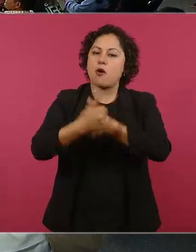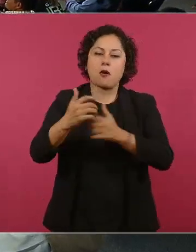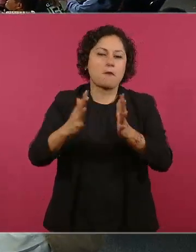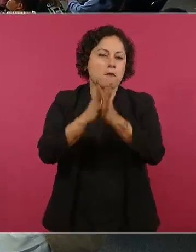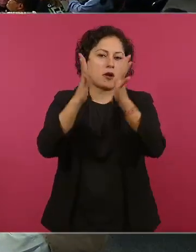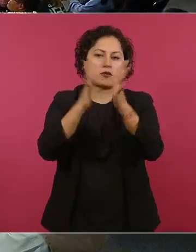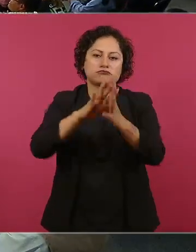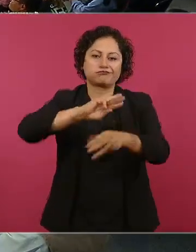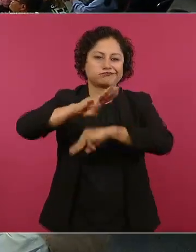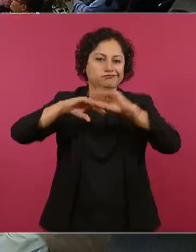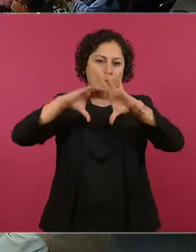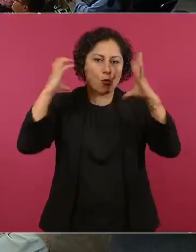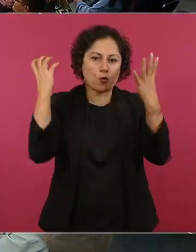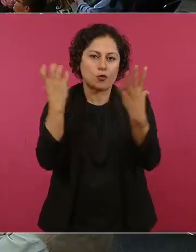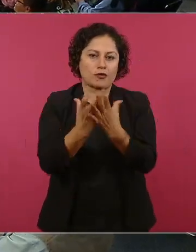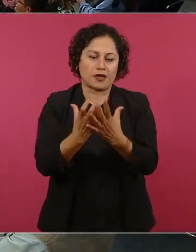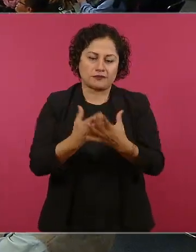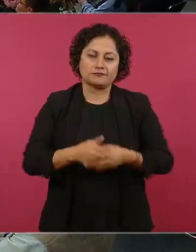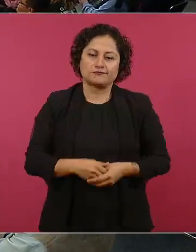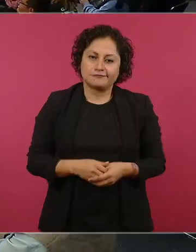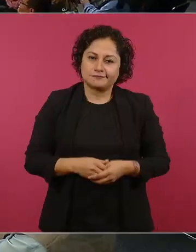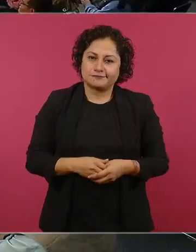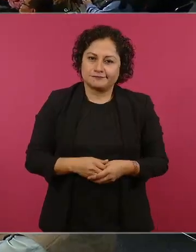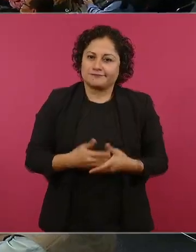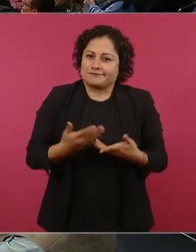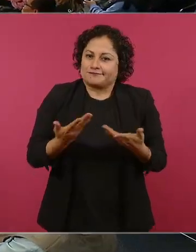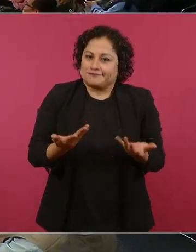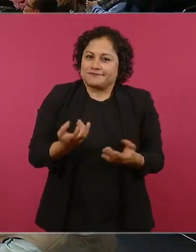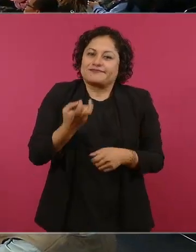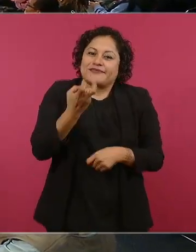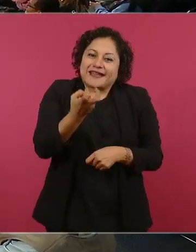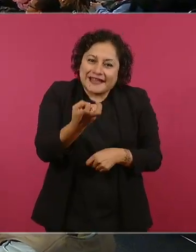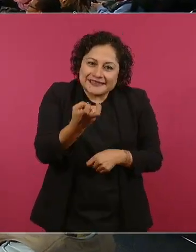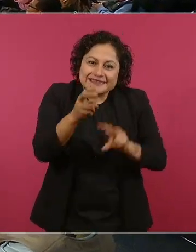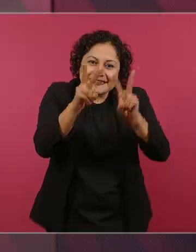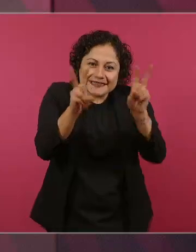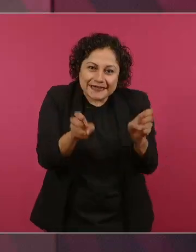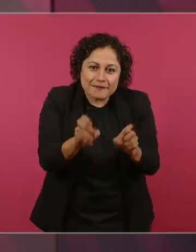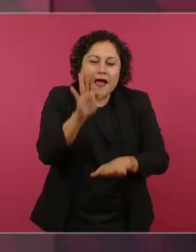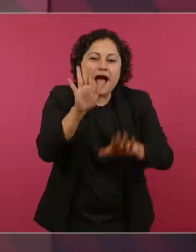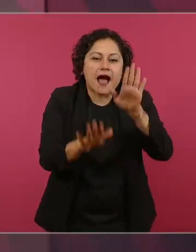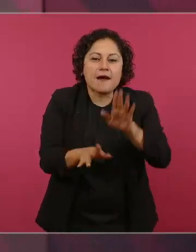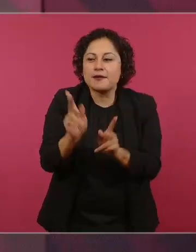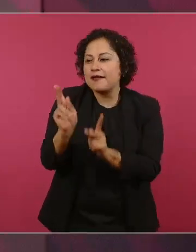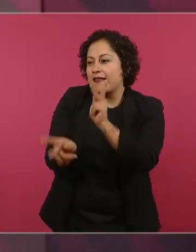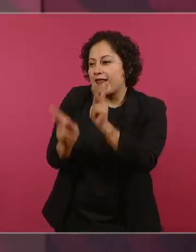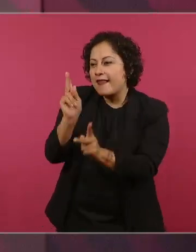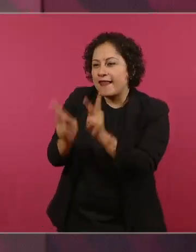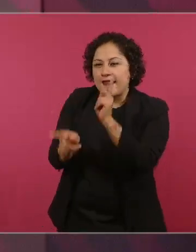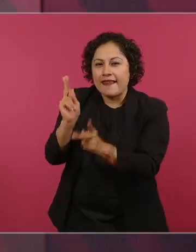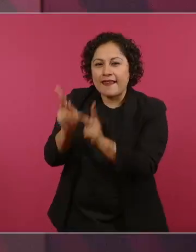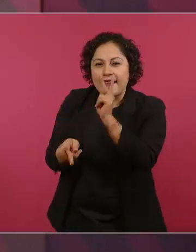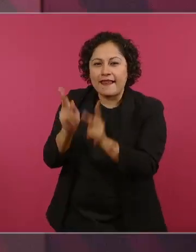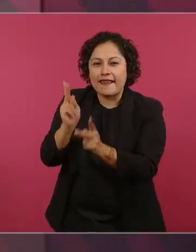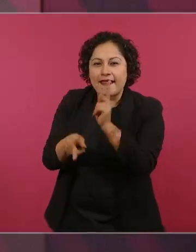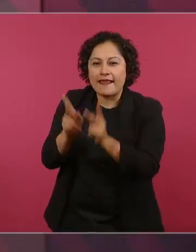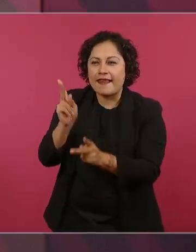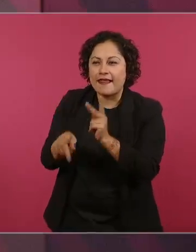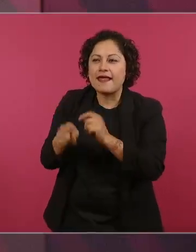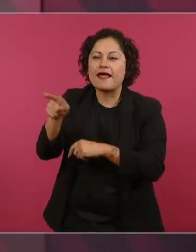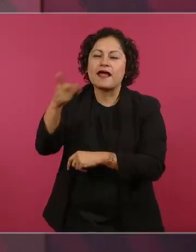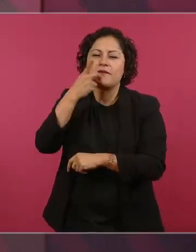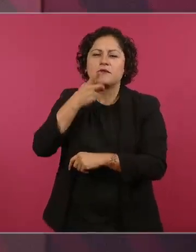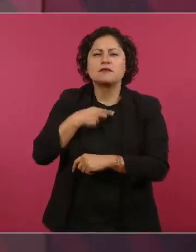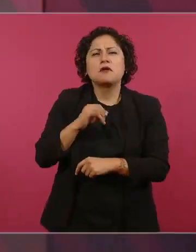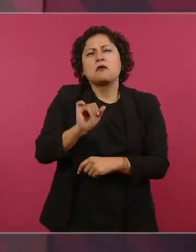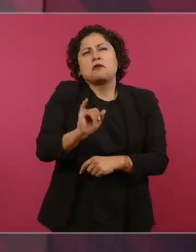eso se lo cuento a veces a Claudio. Y dice, sí, pero ya se salieron de Cuba. Sí, sí,